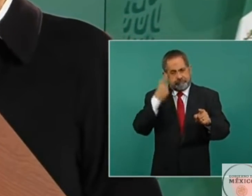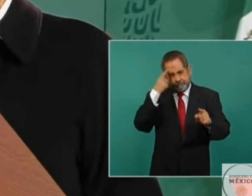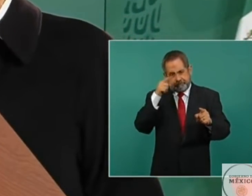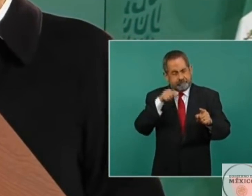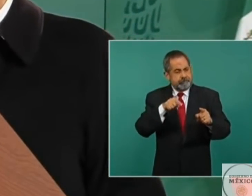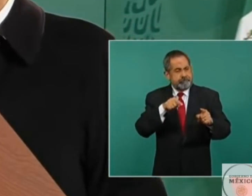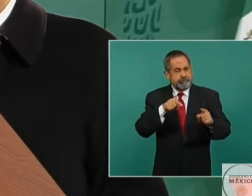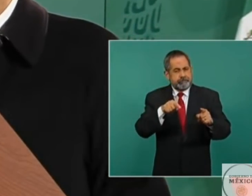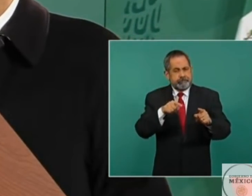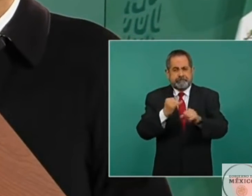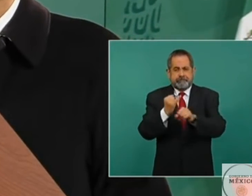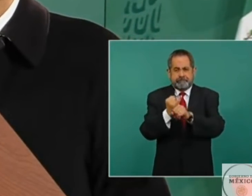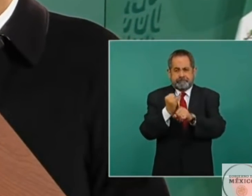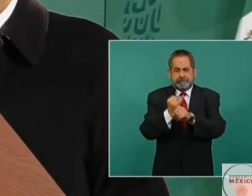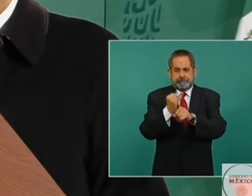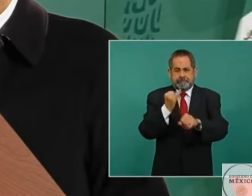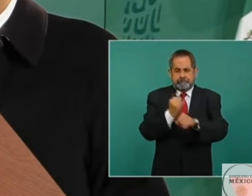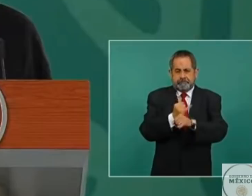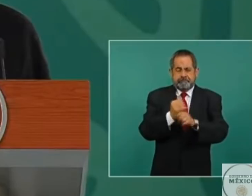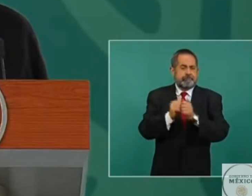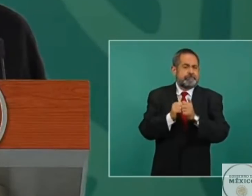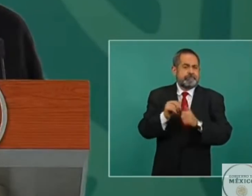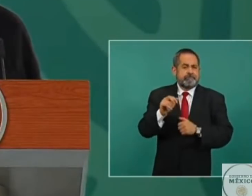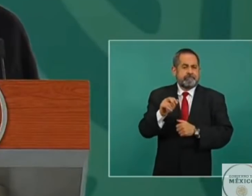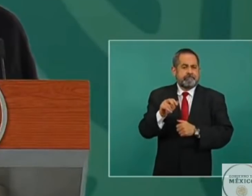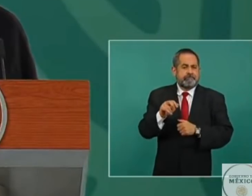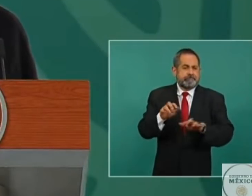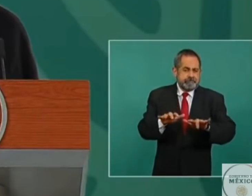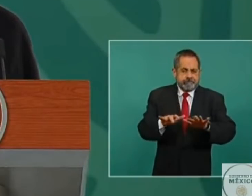para Internet, redes sociales.